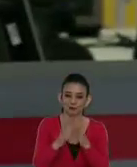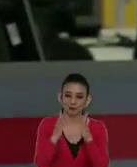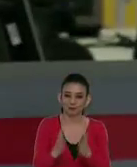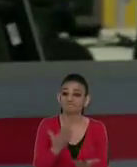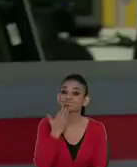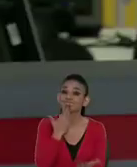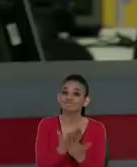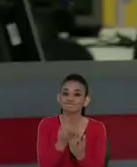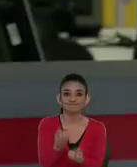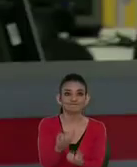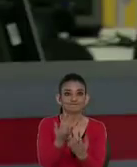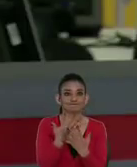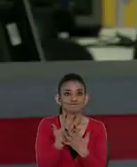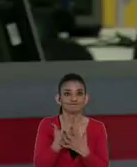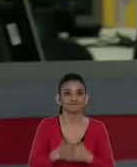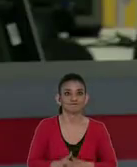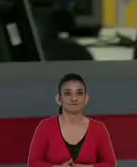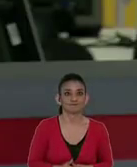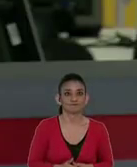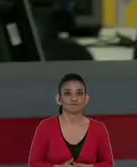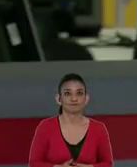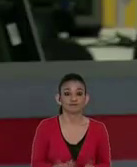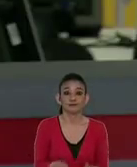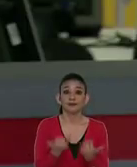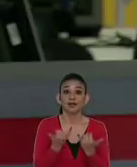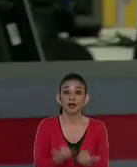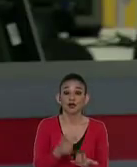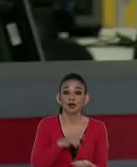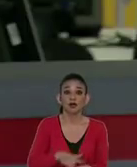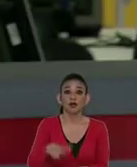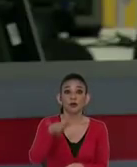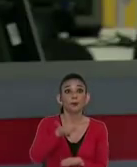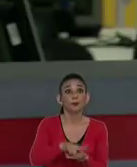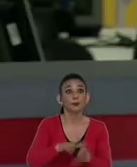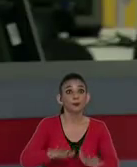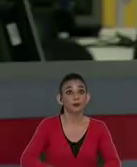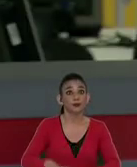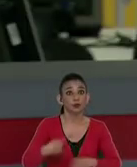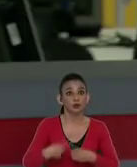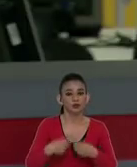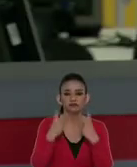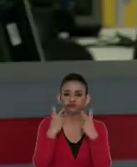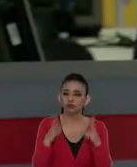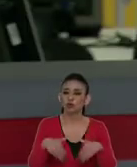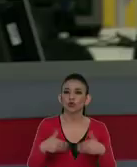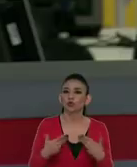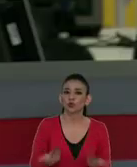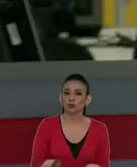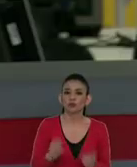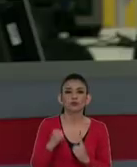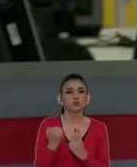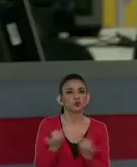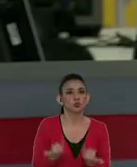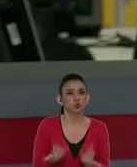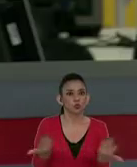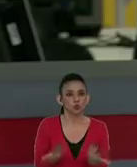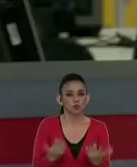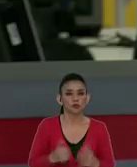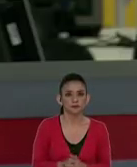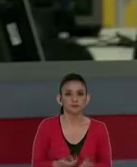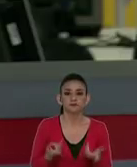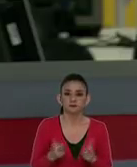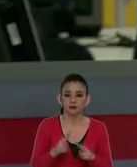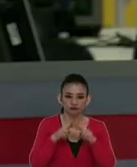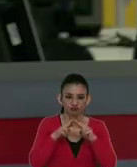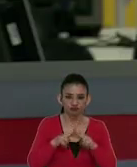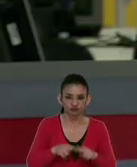esa información. Y nos vamos a trasladar hasta el aeropuerto Mariscal Sucre para ver cómo es la situación y se están haciendo las debidas revisiones